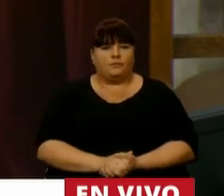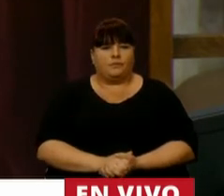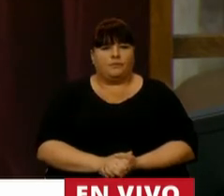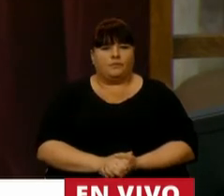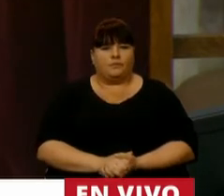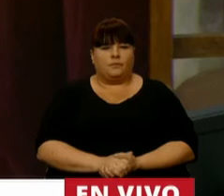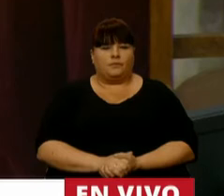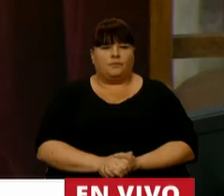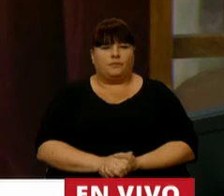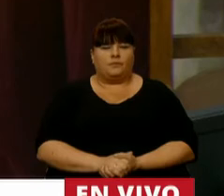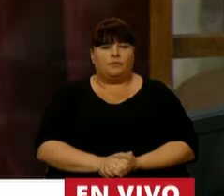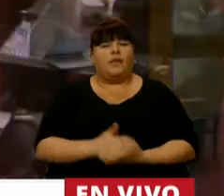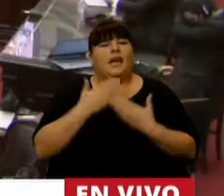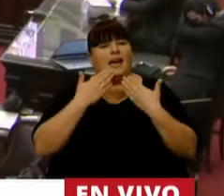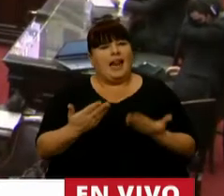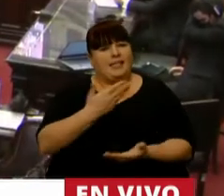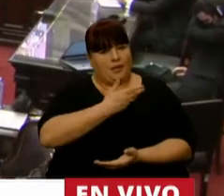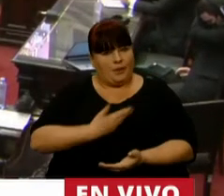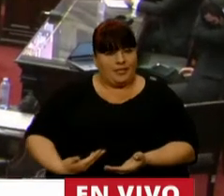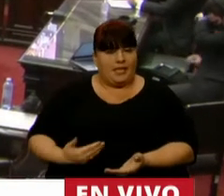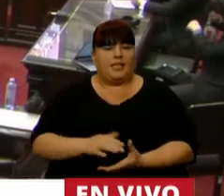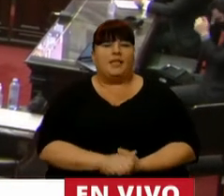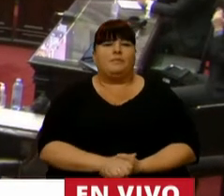Gracias, señor presidente.